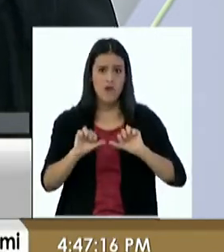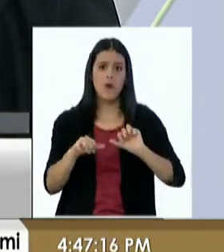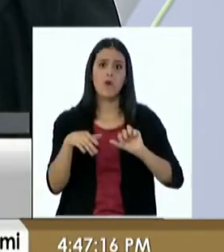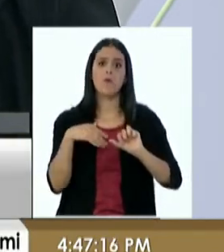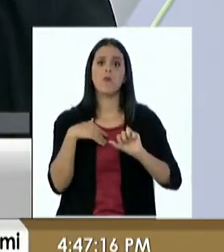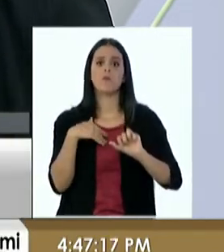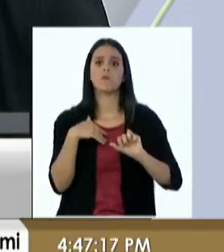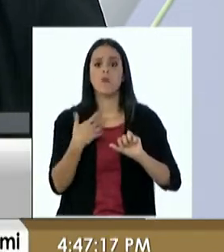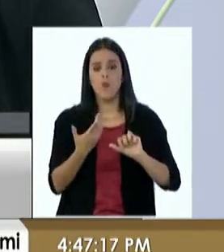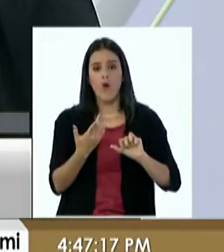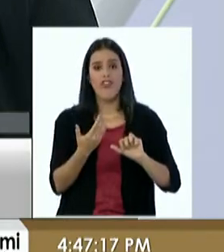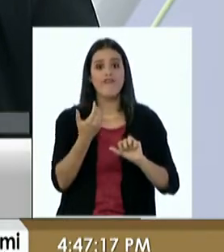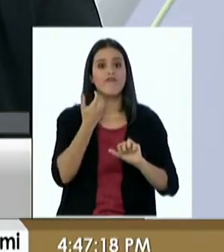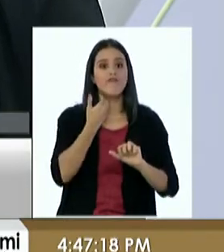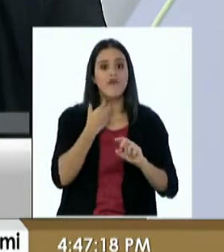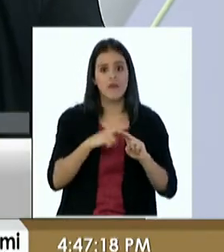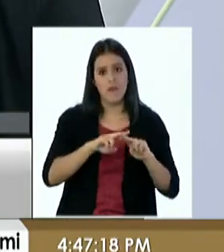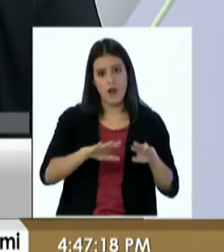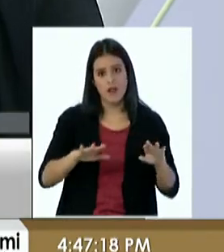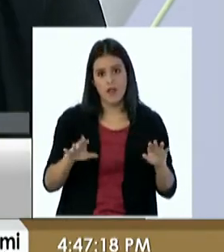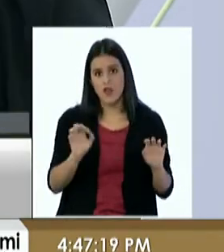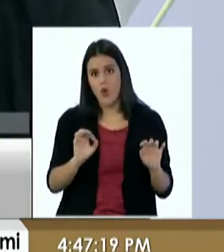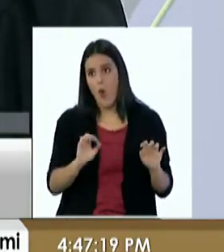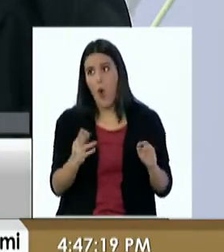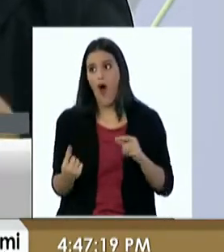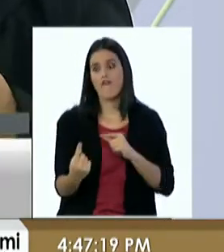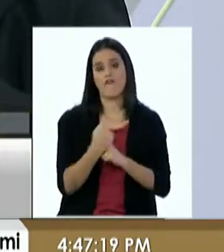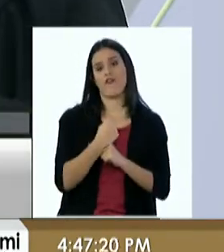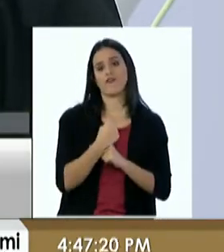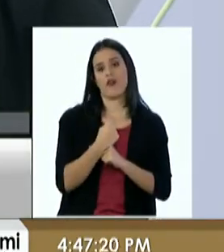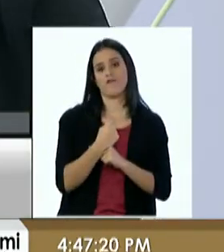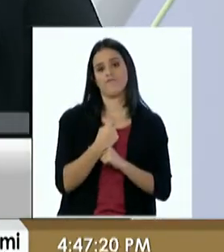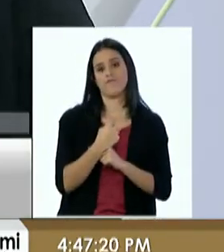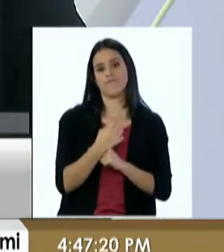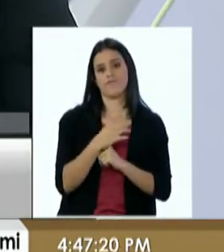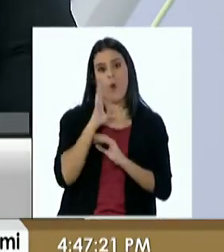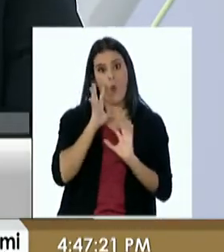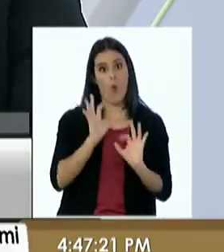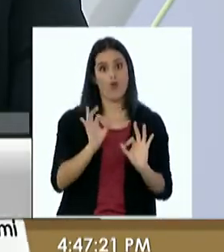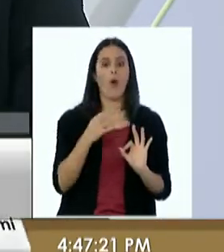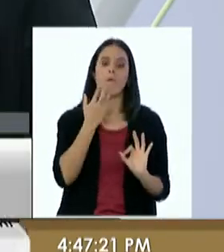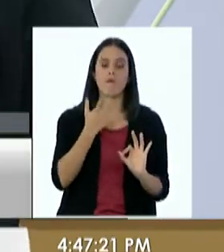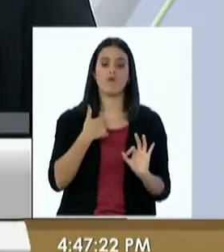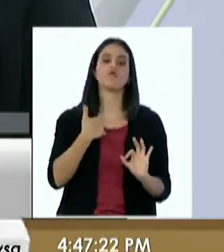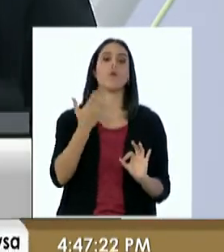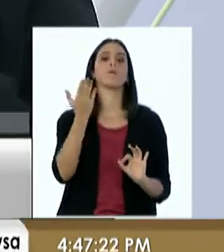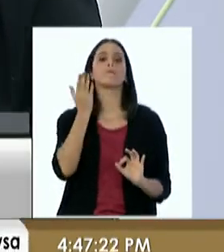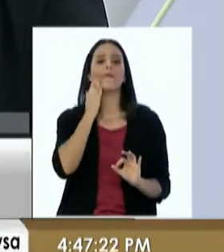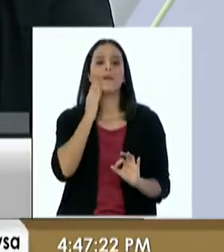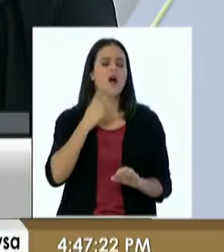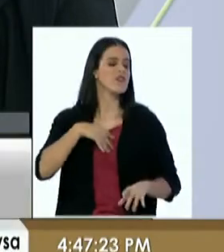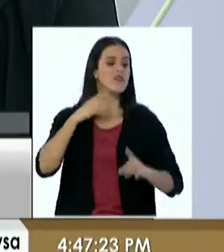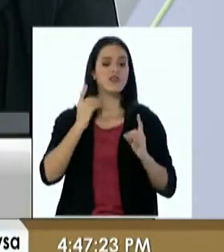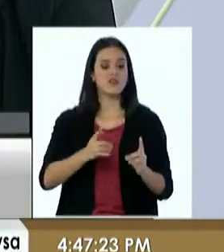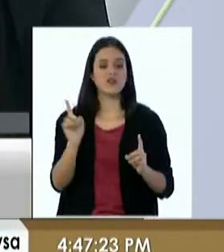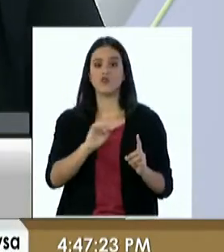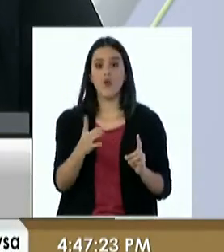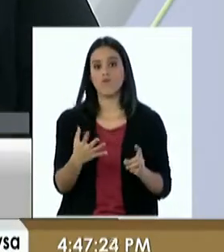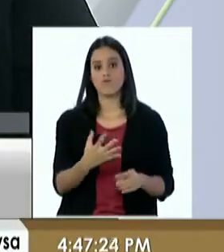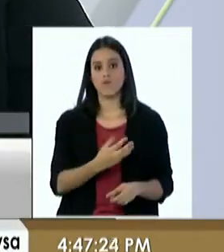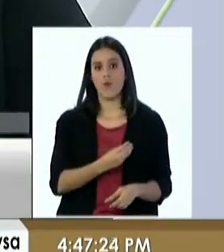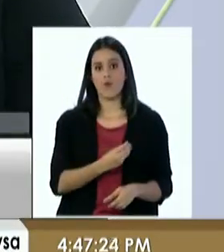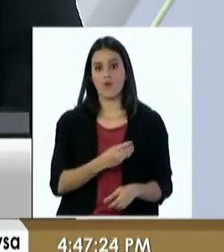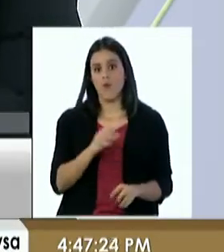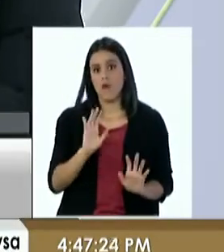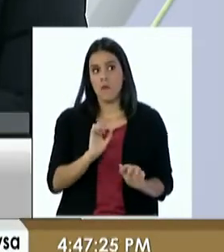a corto a mediano oa largo plazo ojo si yo soy una madre que he decidido no amamantar o por cualquier circunstancia